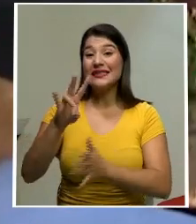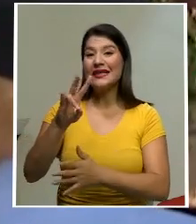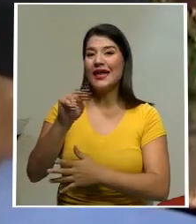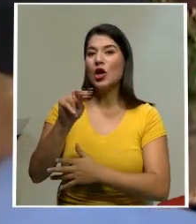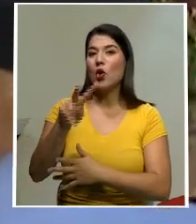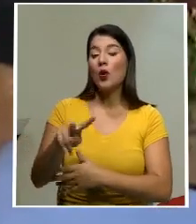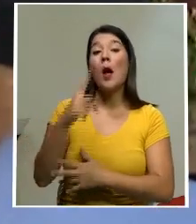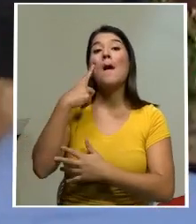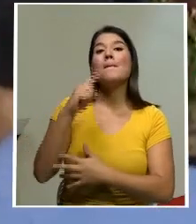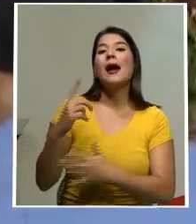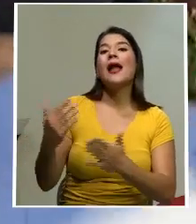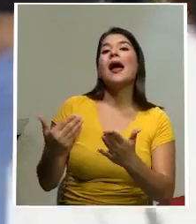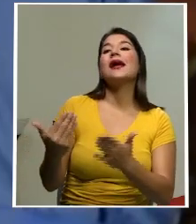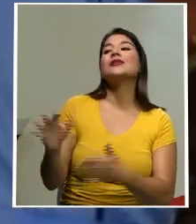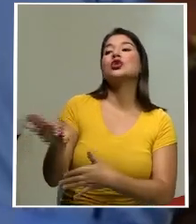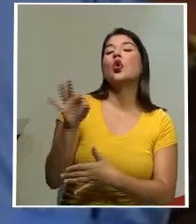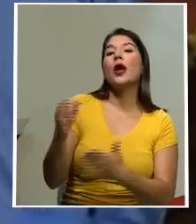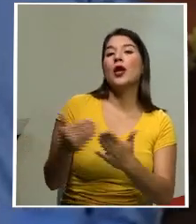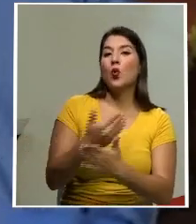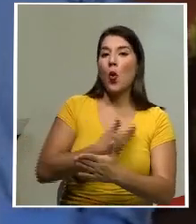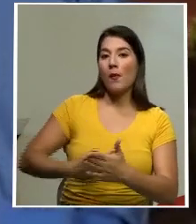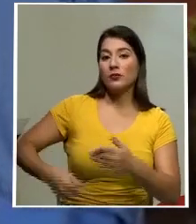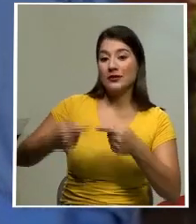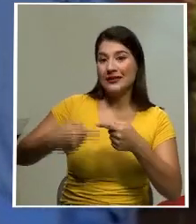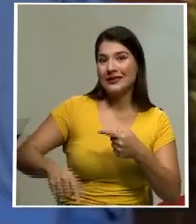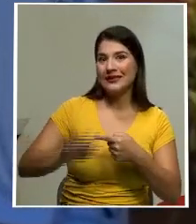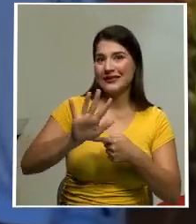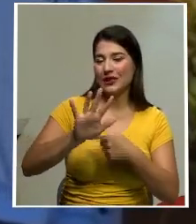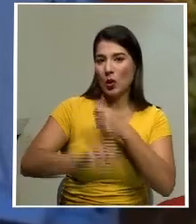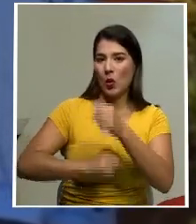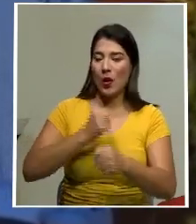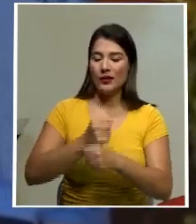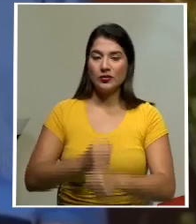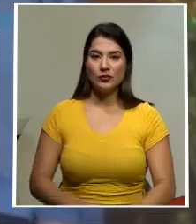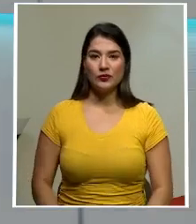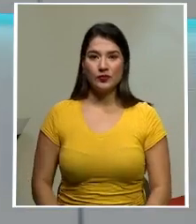renovar a sus autoridades para los próximos 5 años.